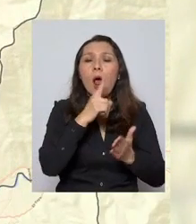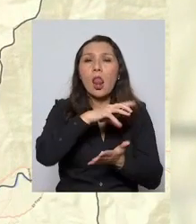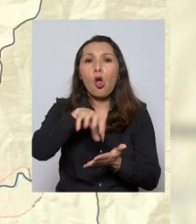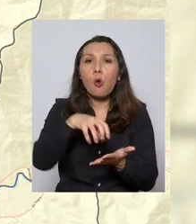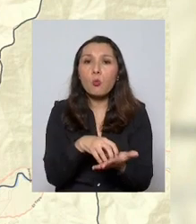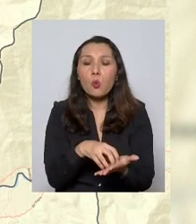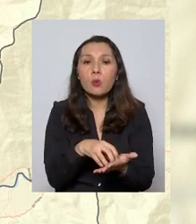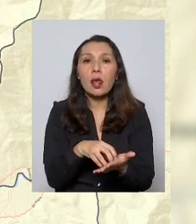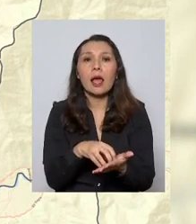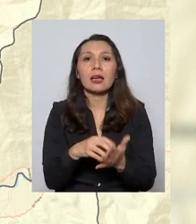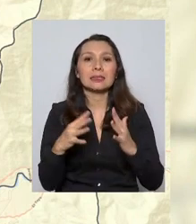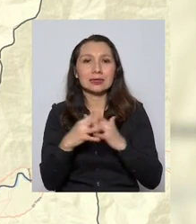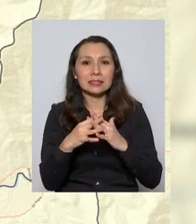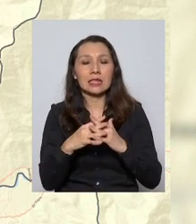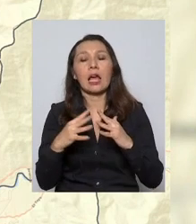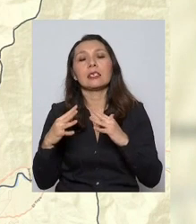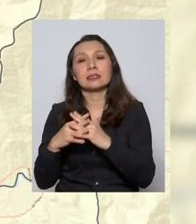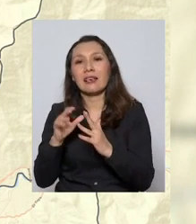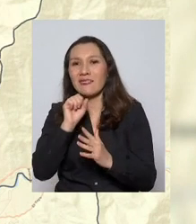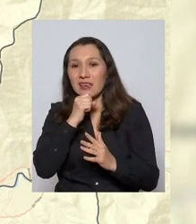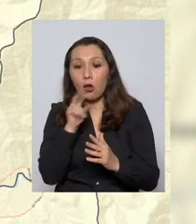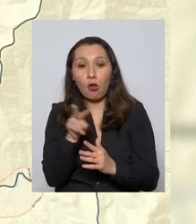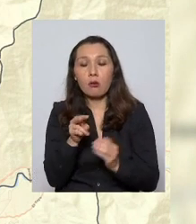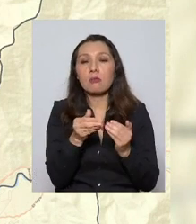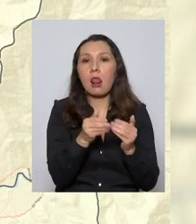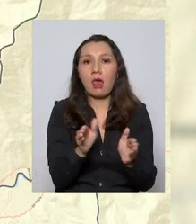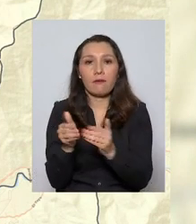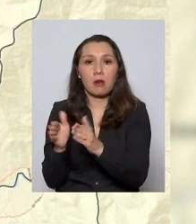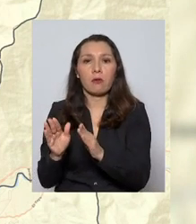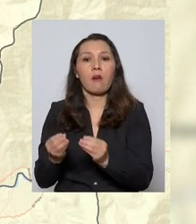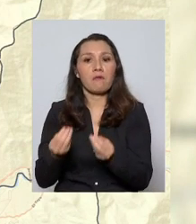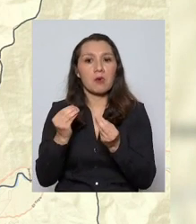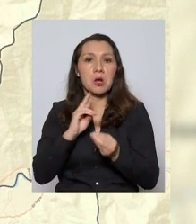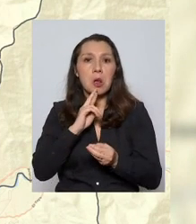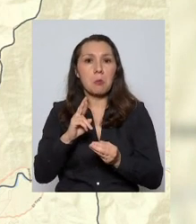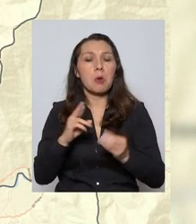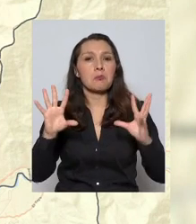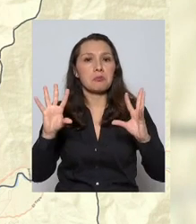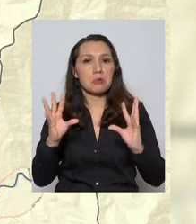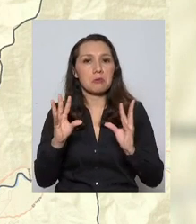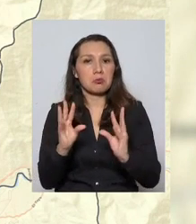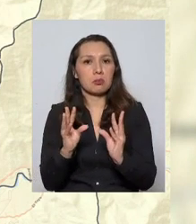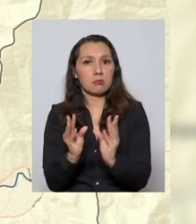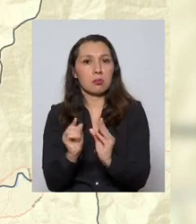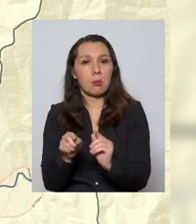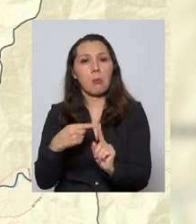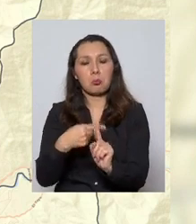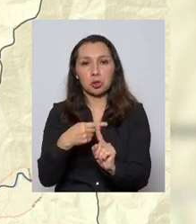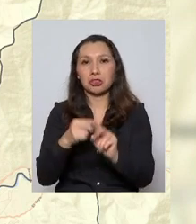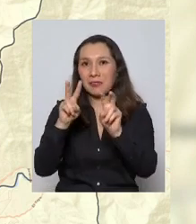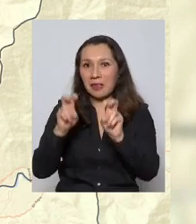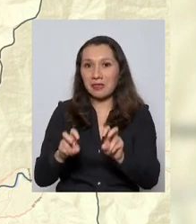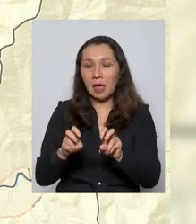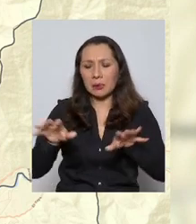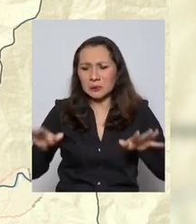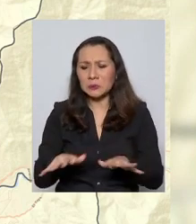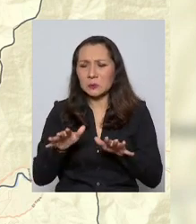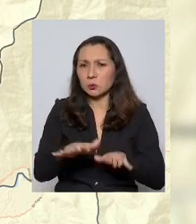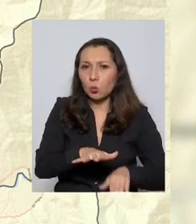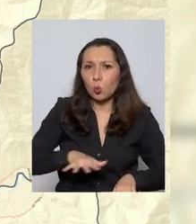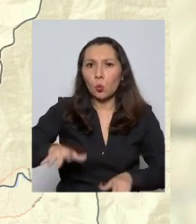comunas de Chillán y Chillán Viejo, que han tenido realmente una respuesta muy importante, muy positiva, a un